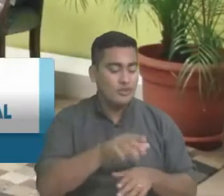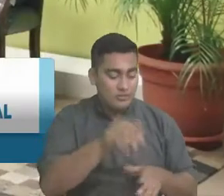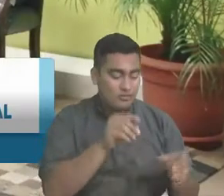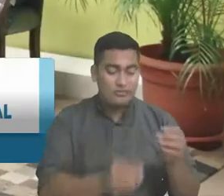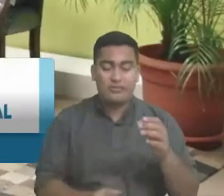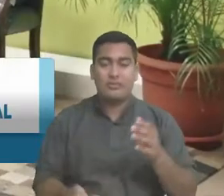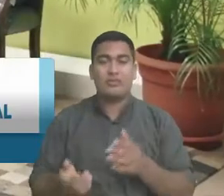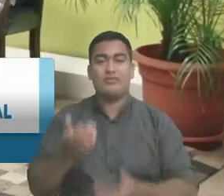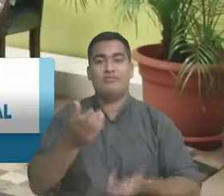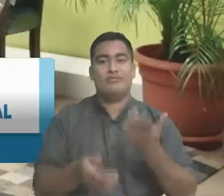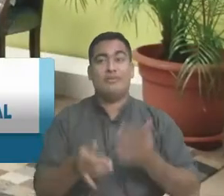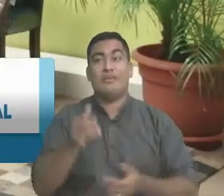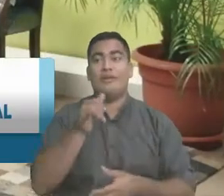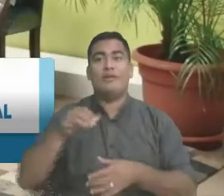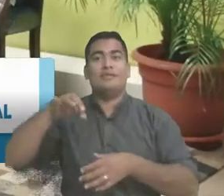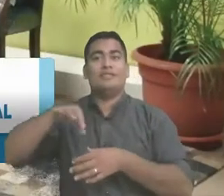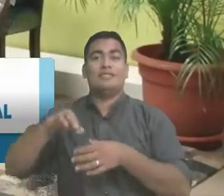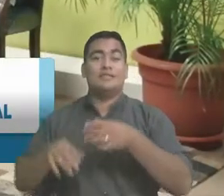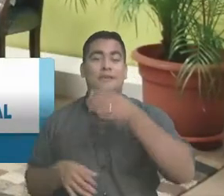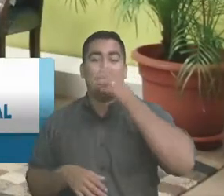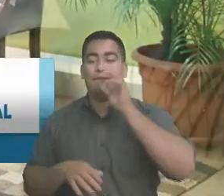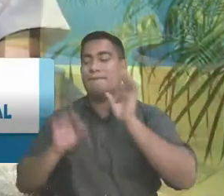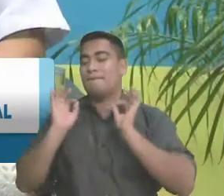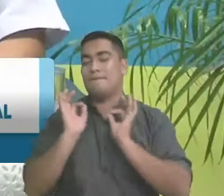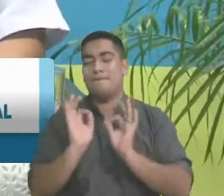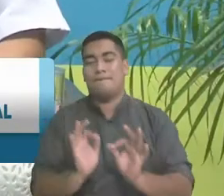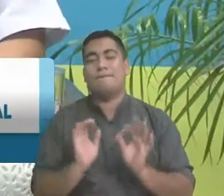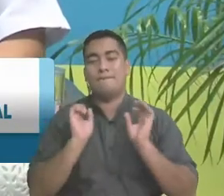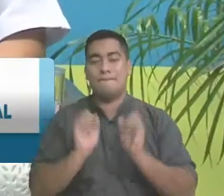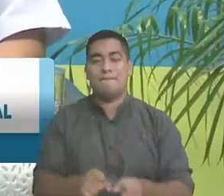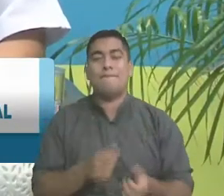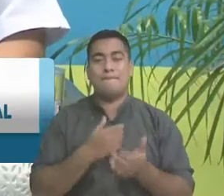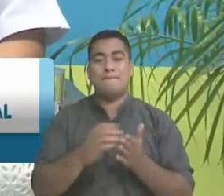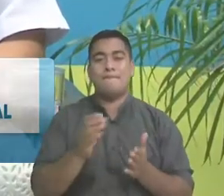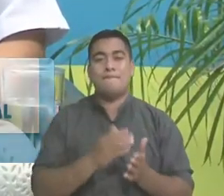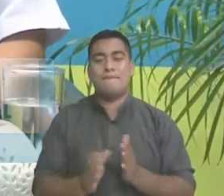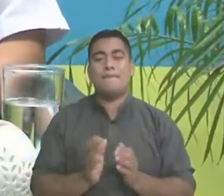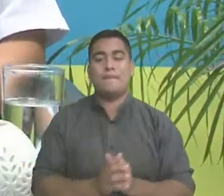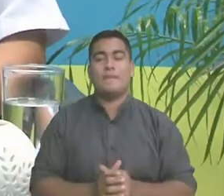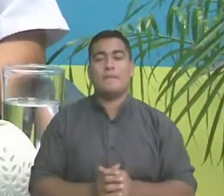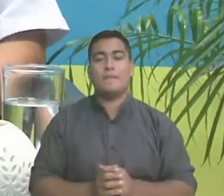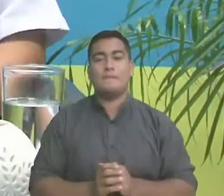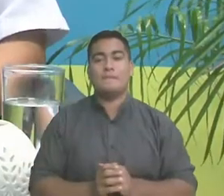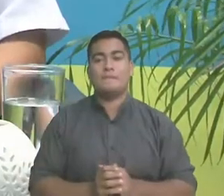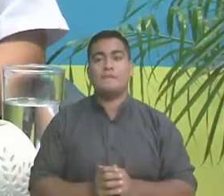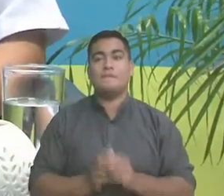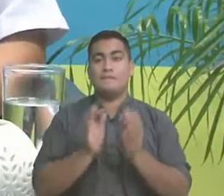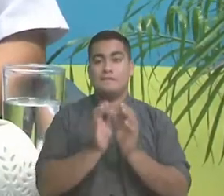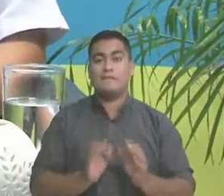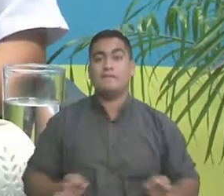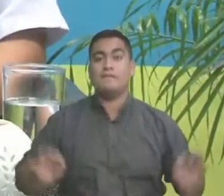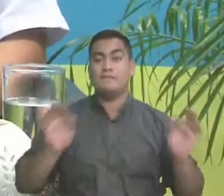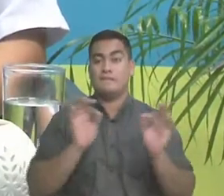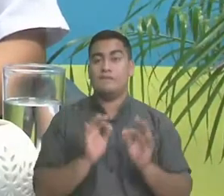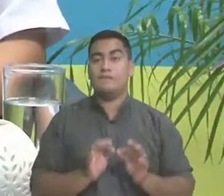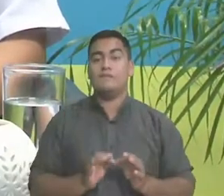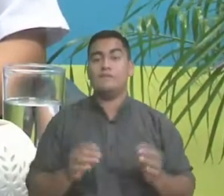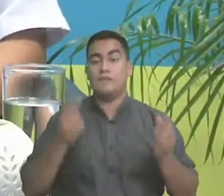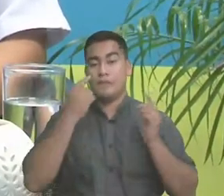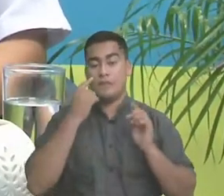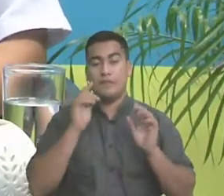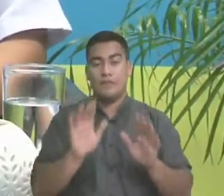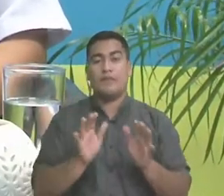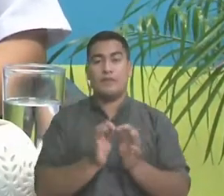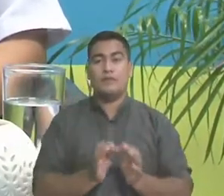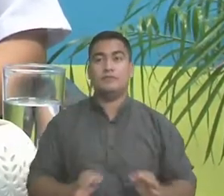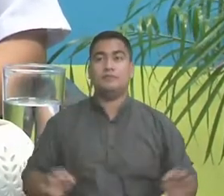queda muy largo. Tenemos que tener la planta al alcance de nuestra mano. Entonces, son métodos profilácticos también.